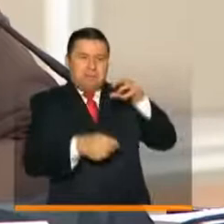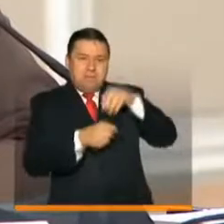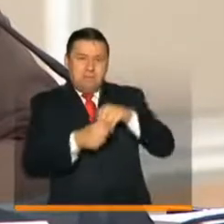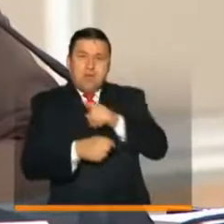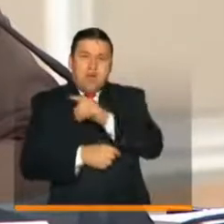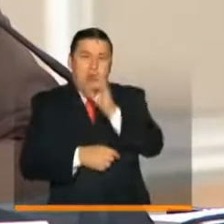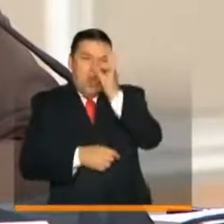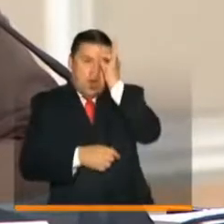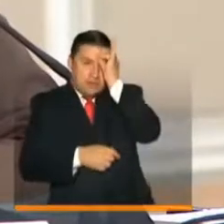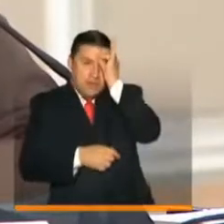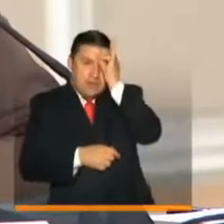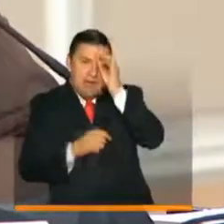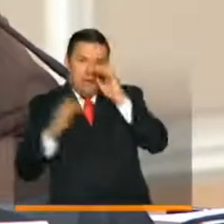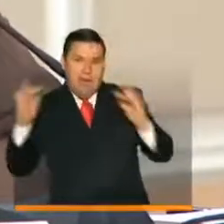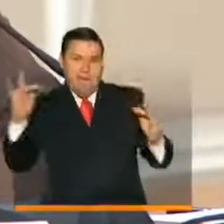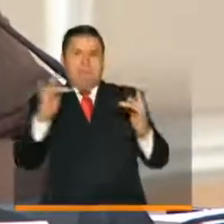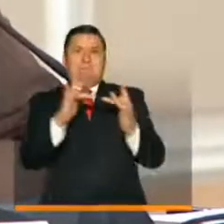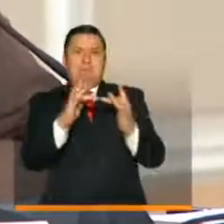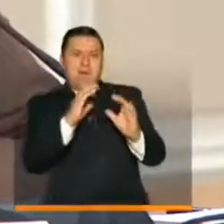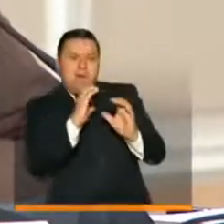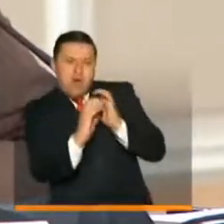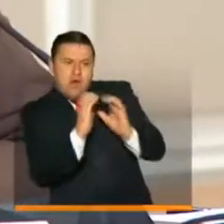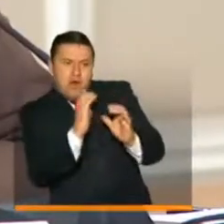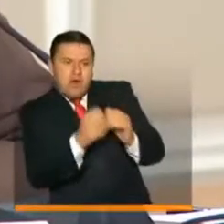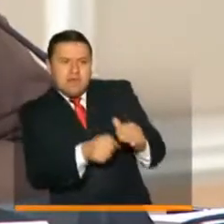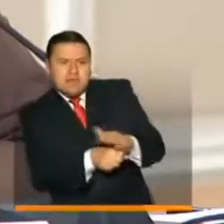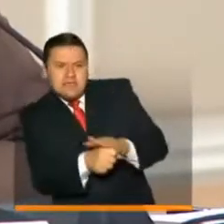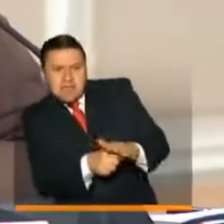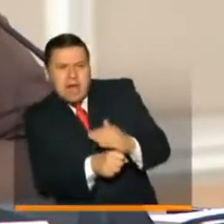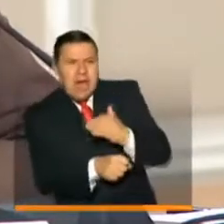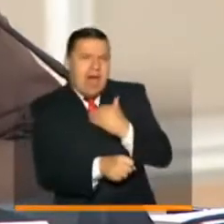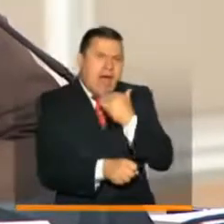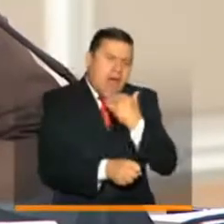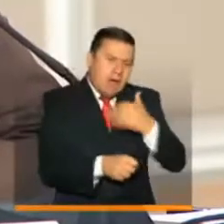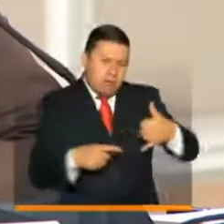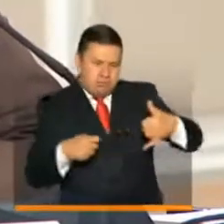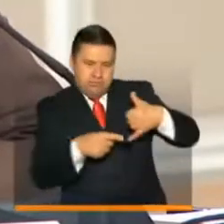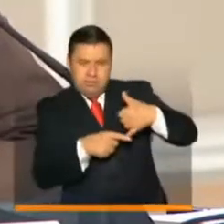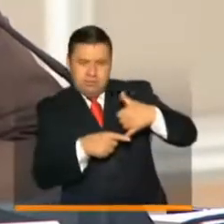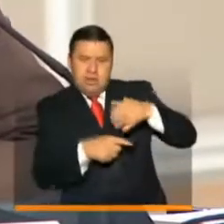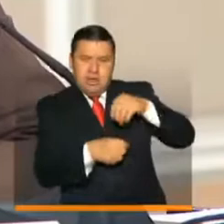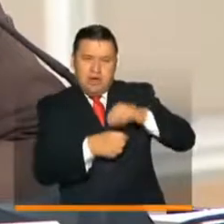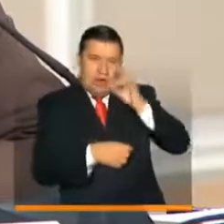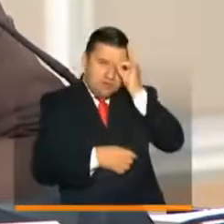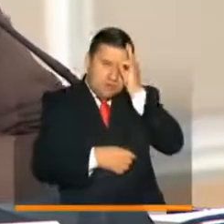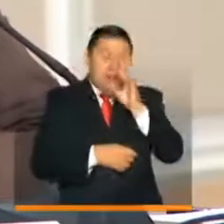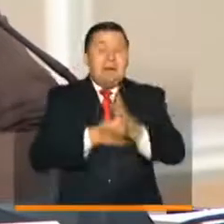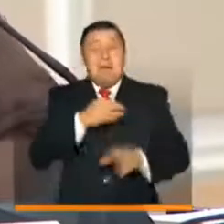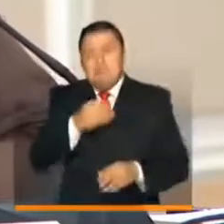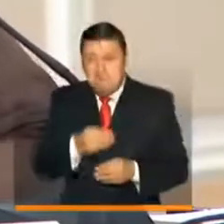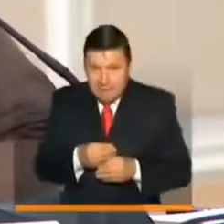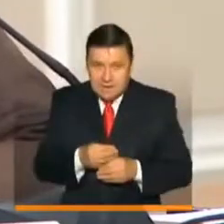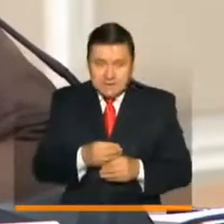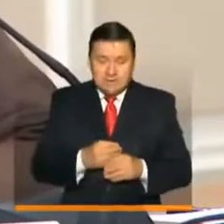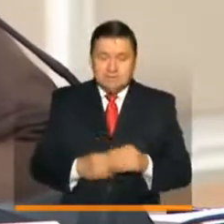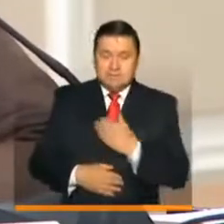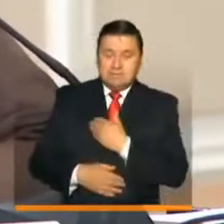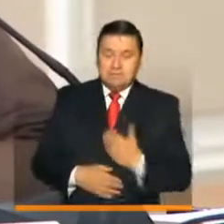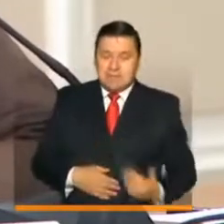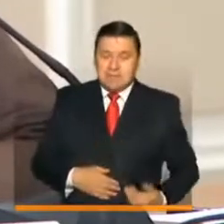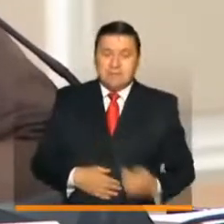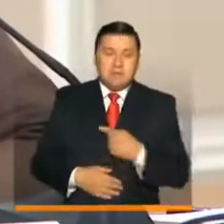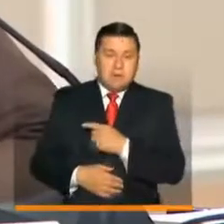pudiendo observar y pudiendo prevenir cualquier situación que se presente en el hospital. Pero adicionalmente a eso, presidente,